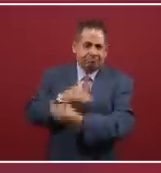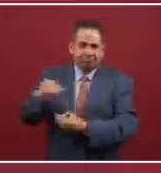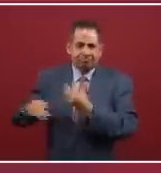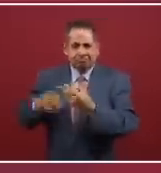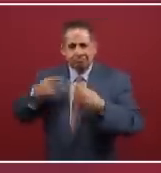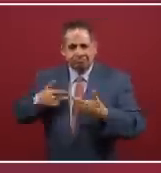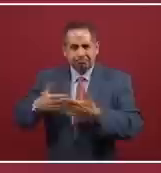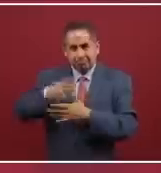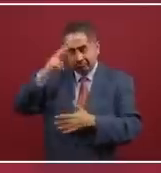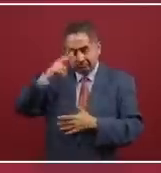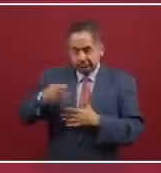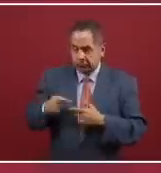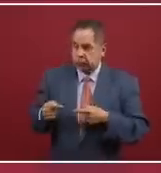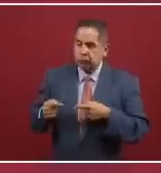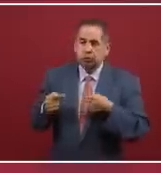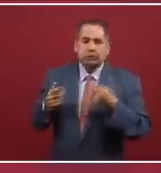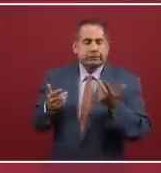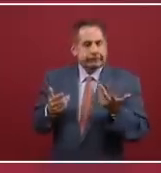mexicanos